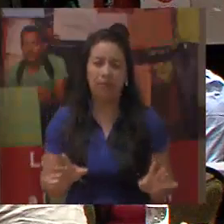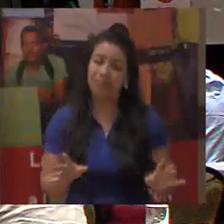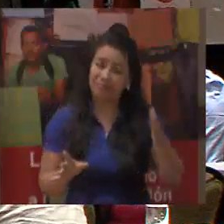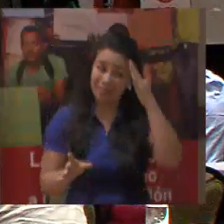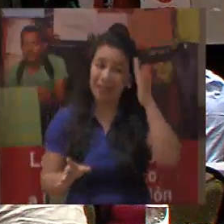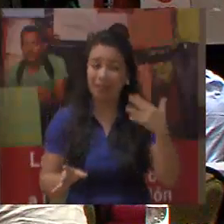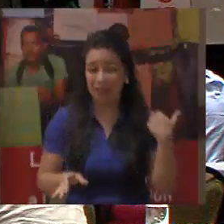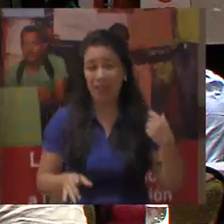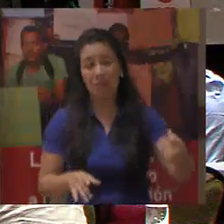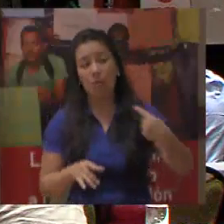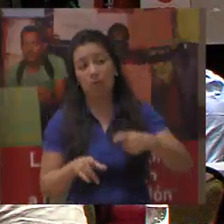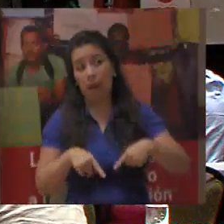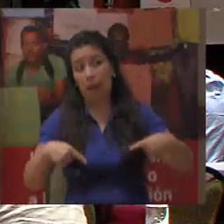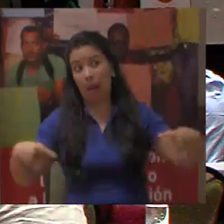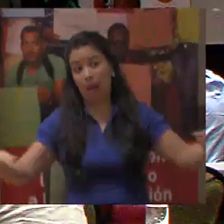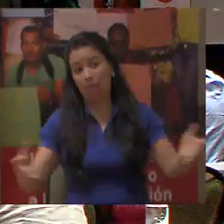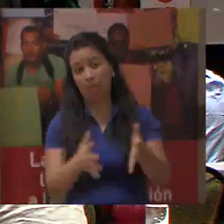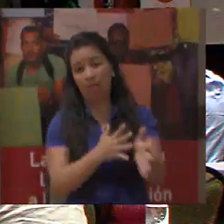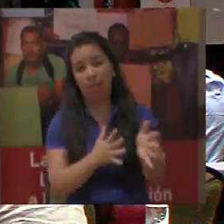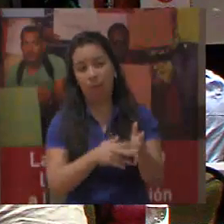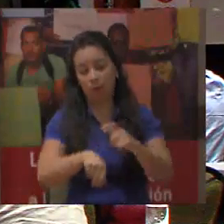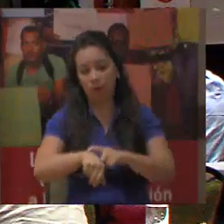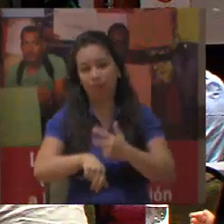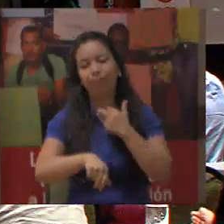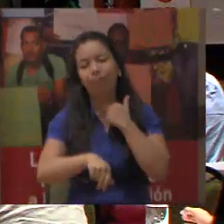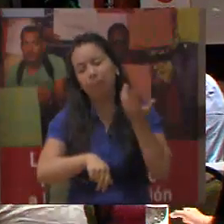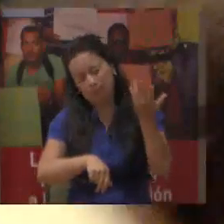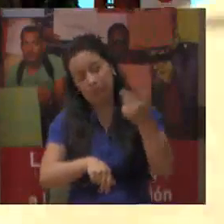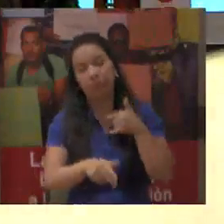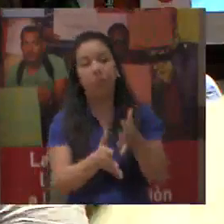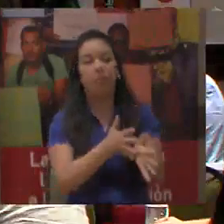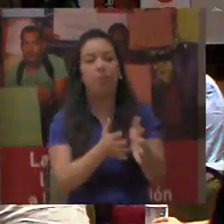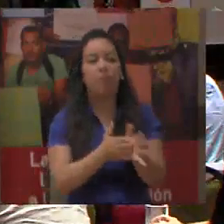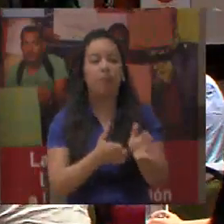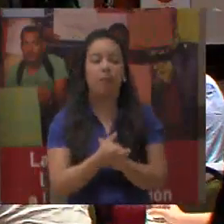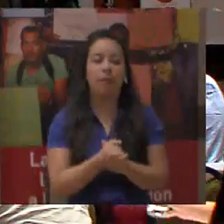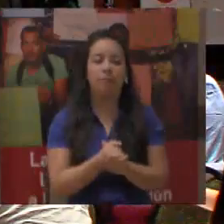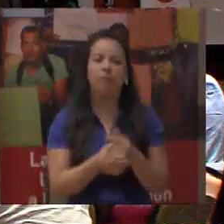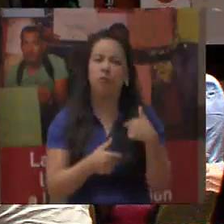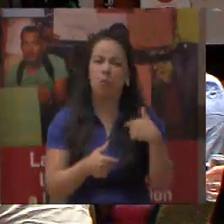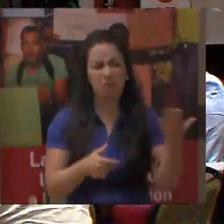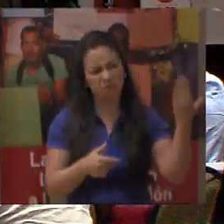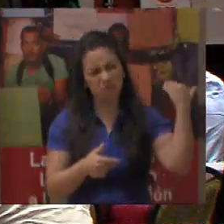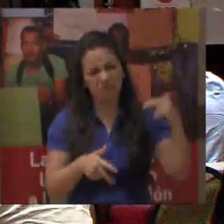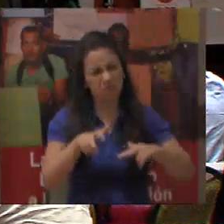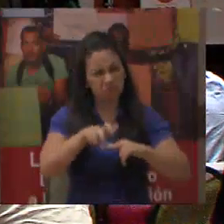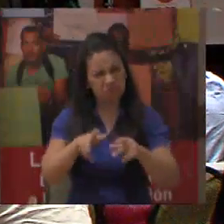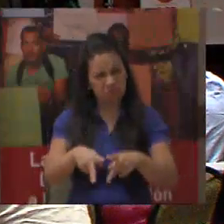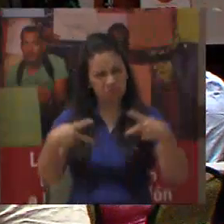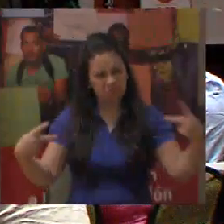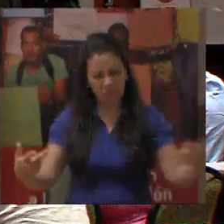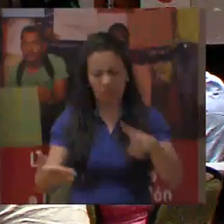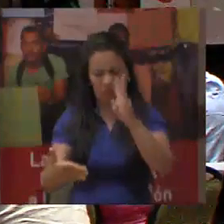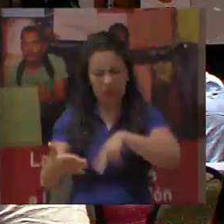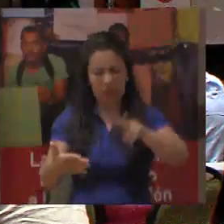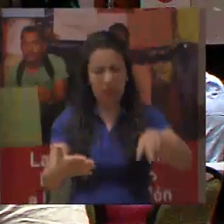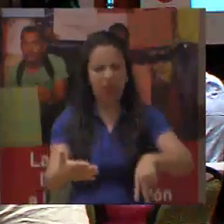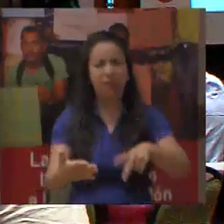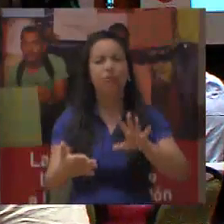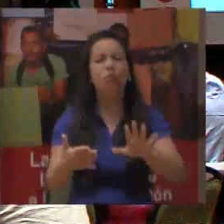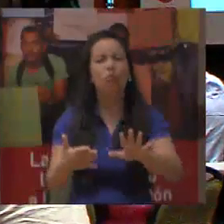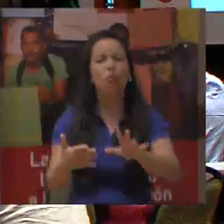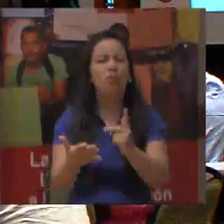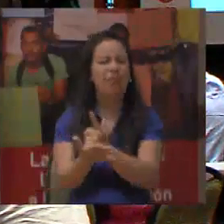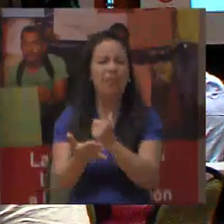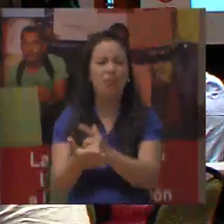un largo rato. Hace unos días leía yo un libro muy bonito